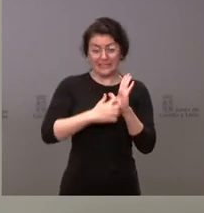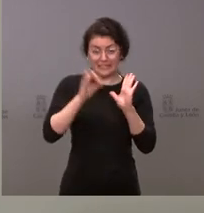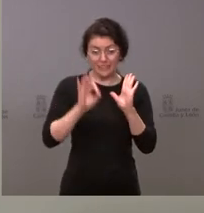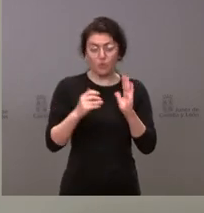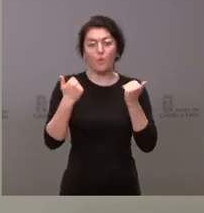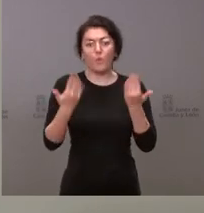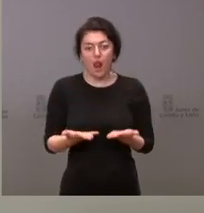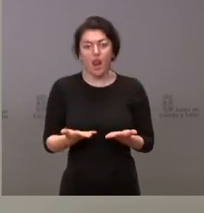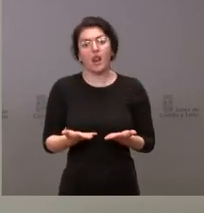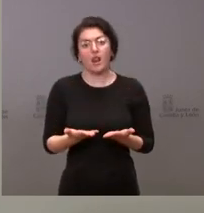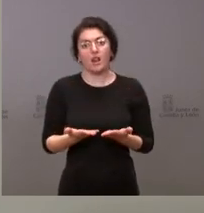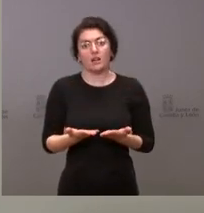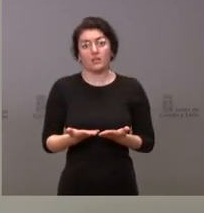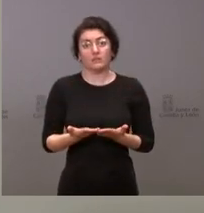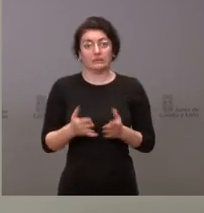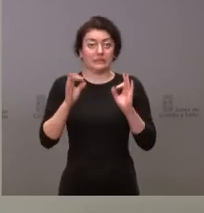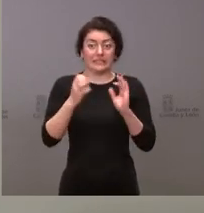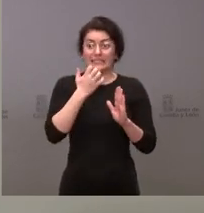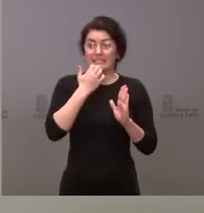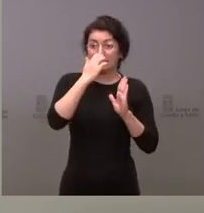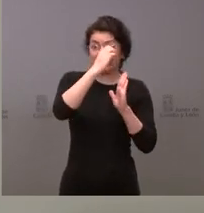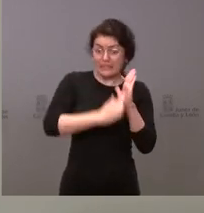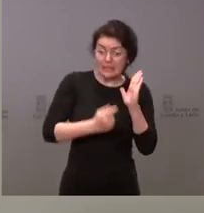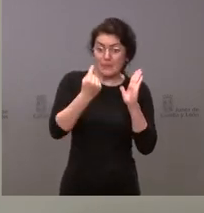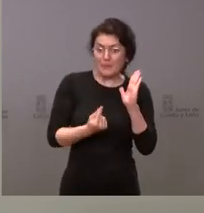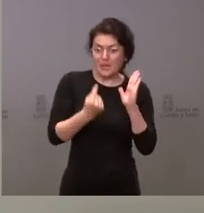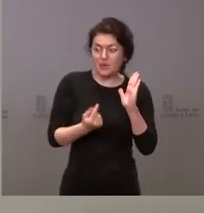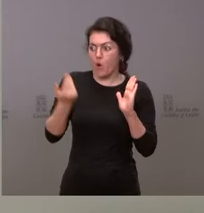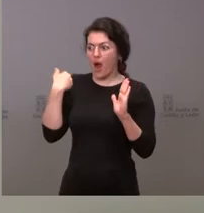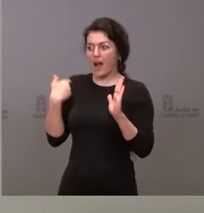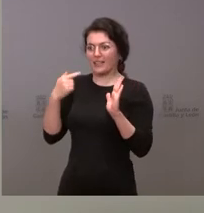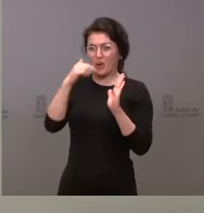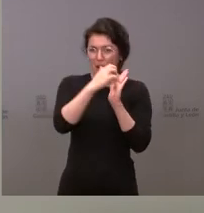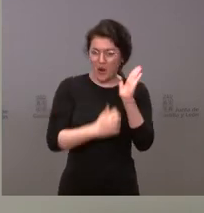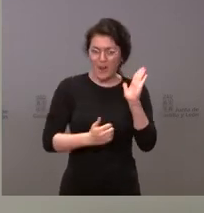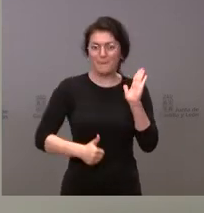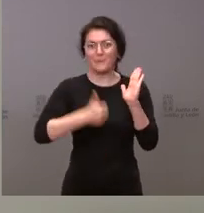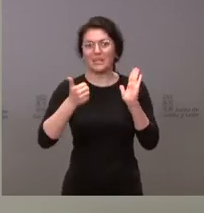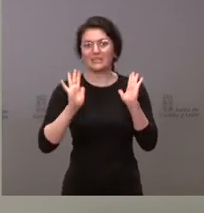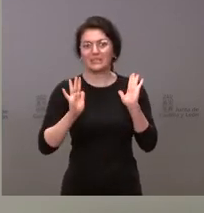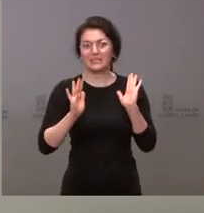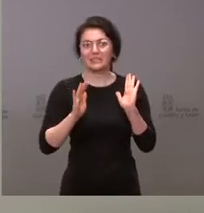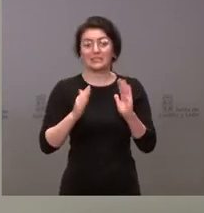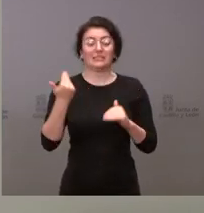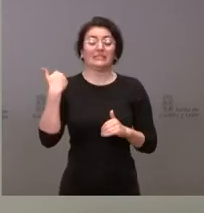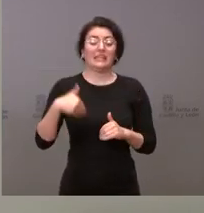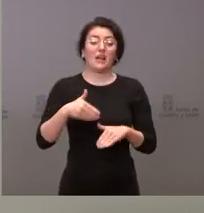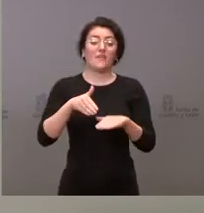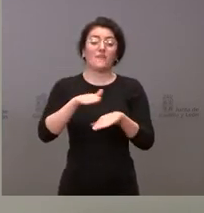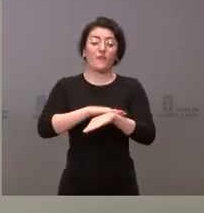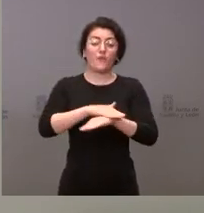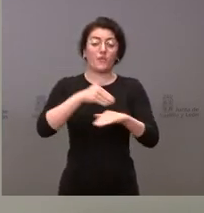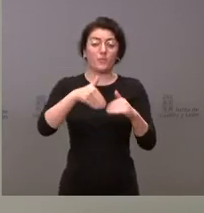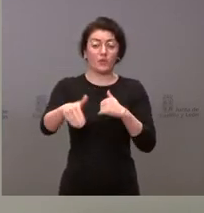el nuevo va a ser más reducido en ese tipo mínimo que la anterior y por tanto se les informará por el próximo gobierno cuando la decisión